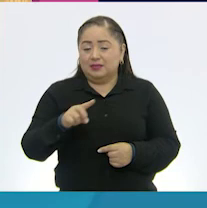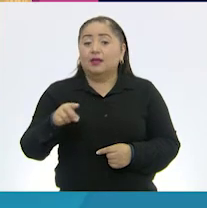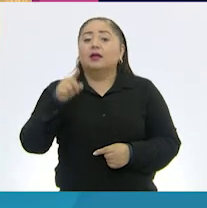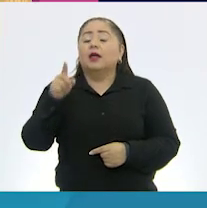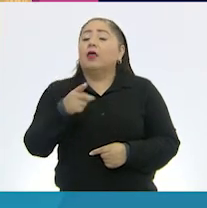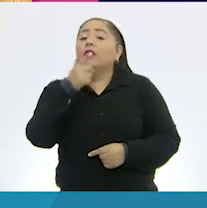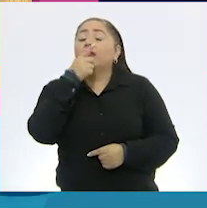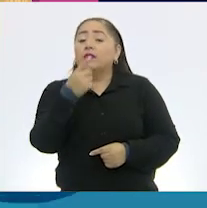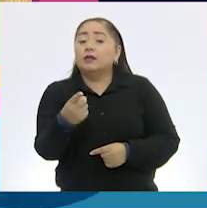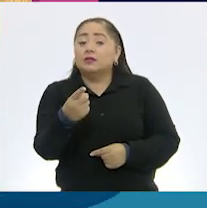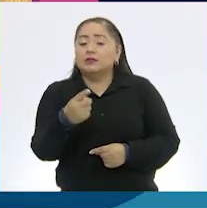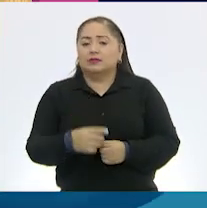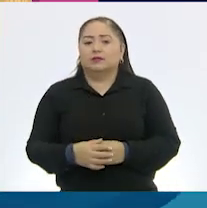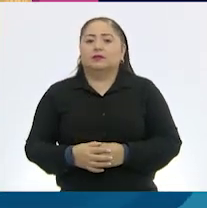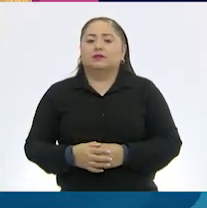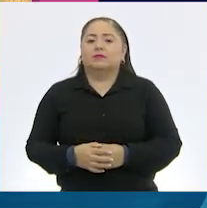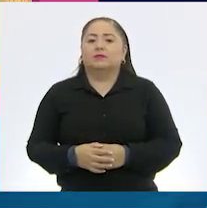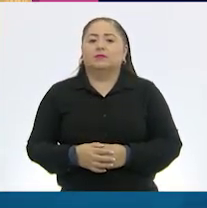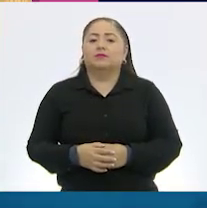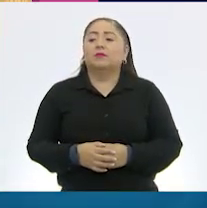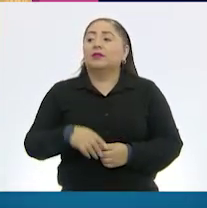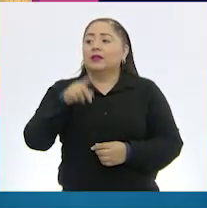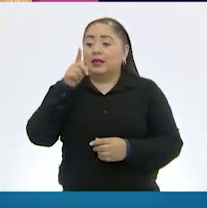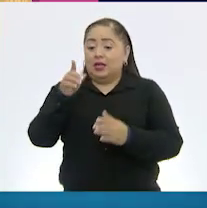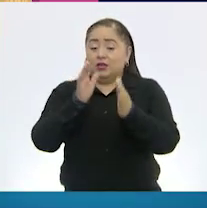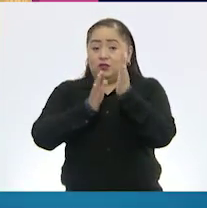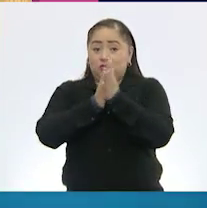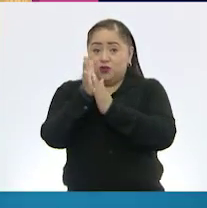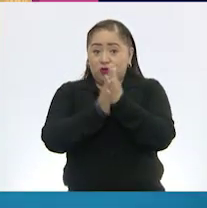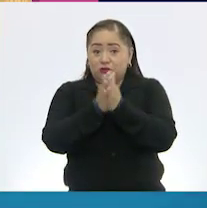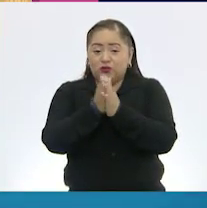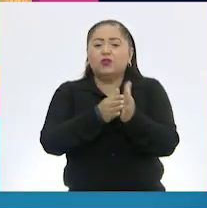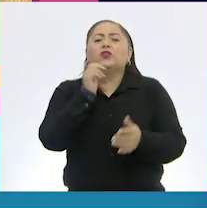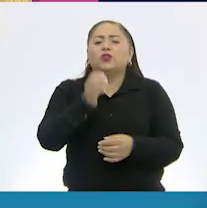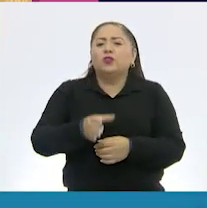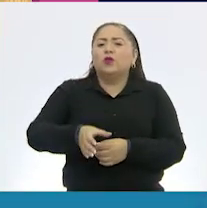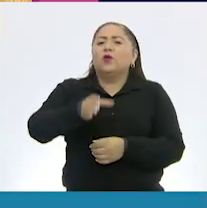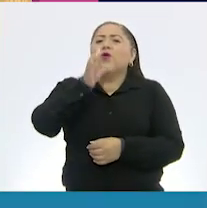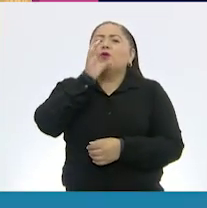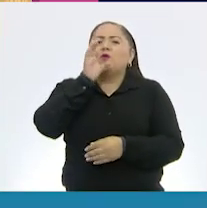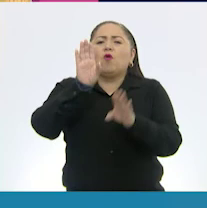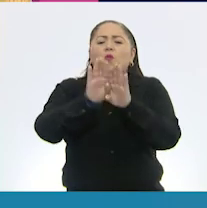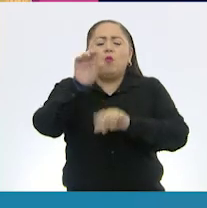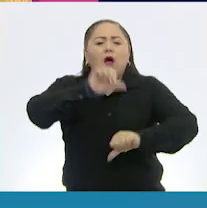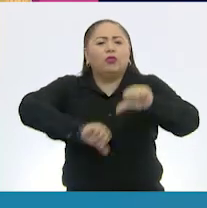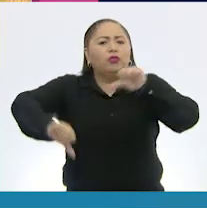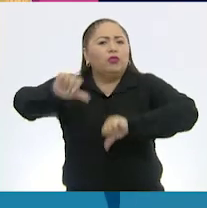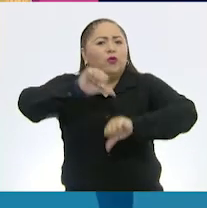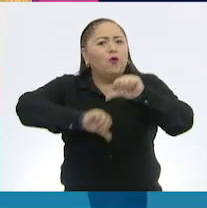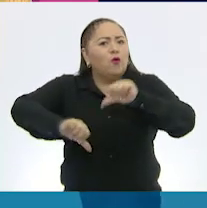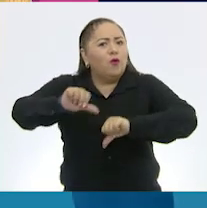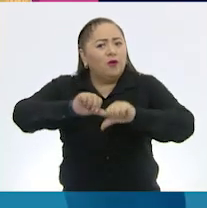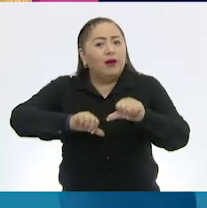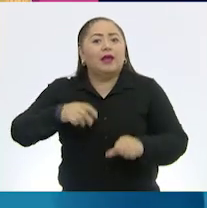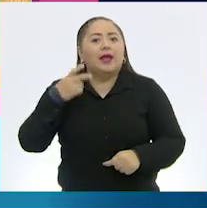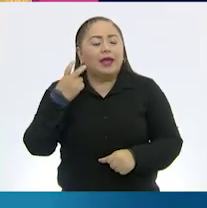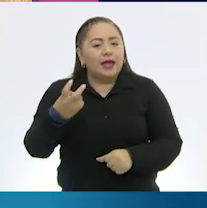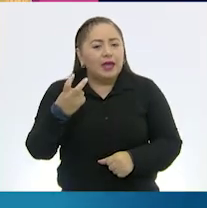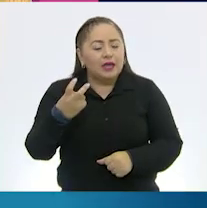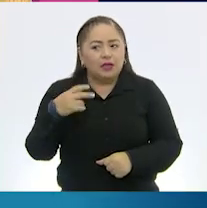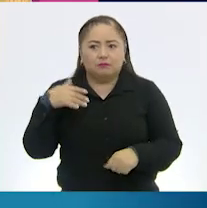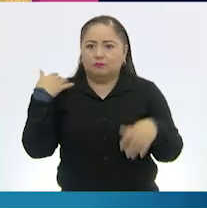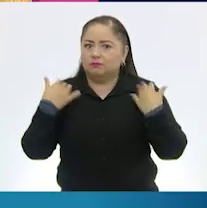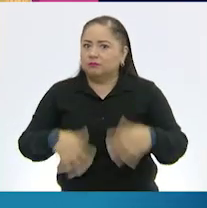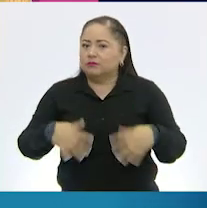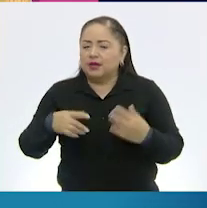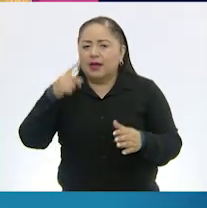se menciona que el chocolate se tomaba como tipo atole, así súper denso y